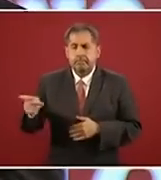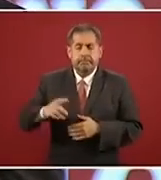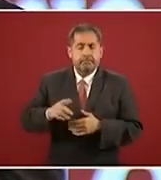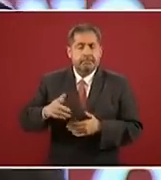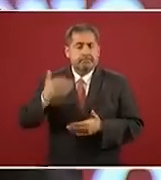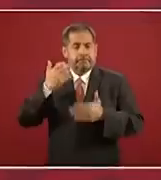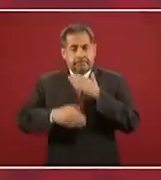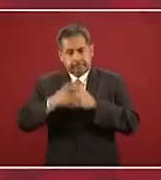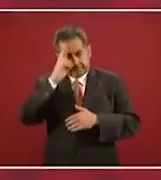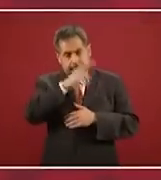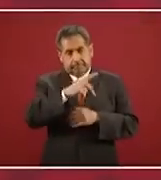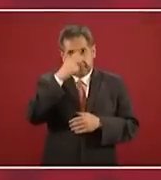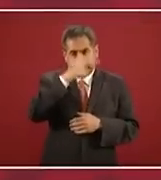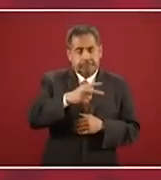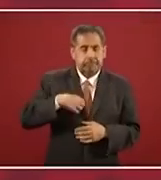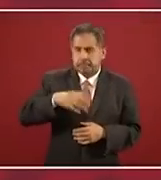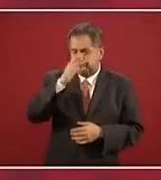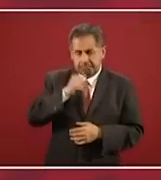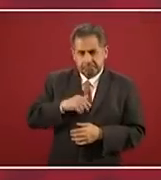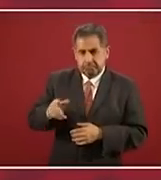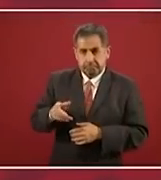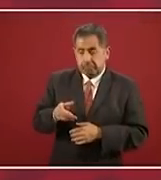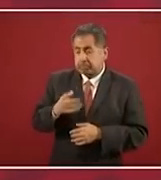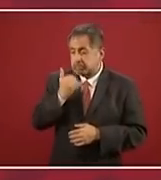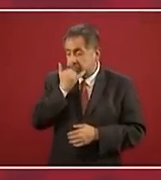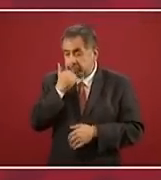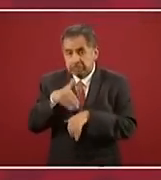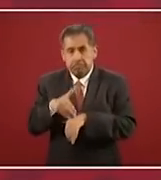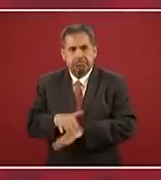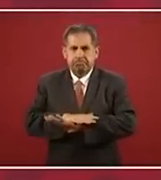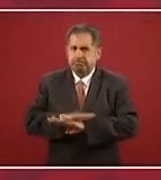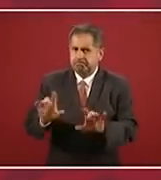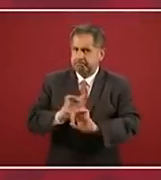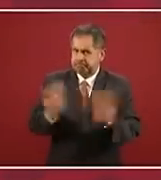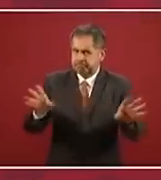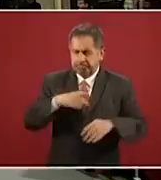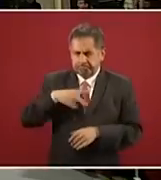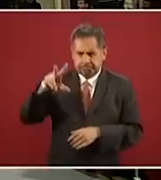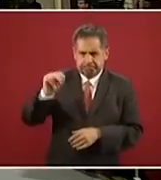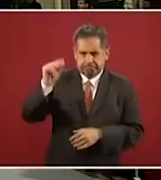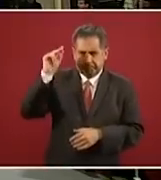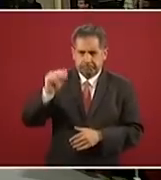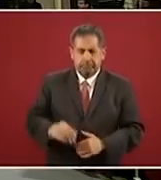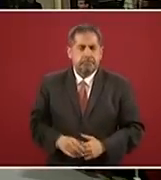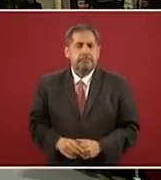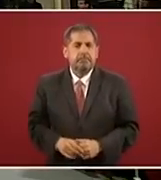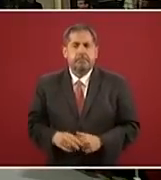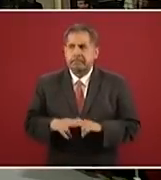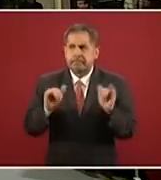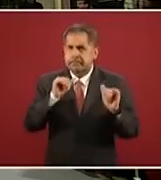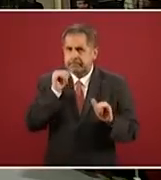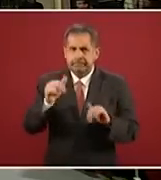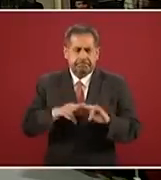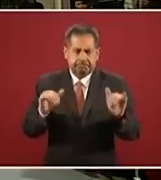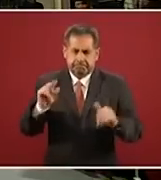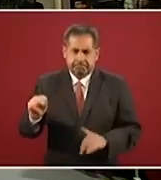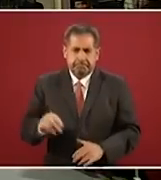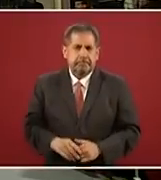de méxico son dos lados aprendí jamás a ningún país muchas veces estás allá